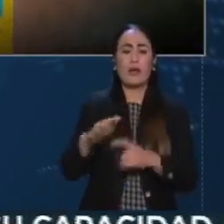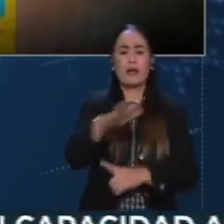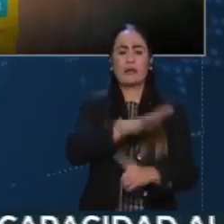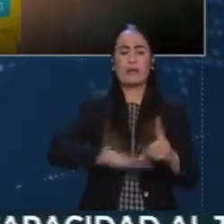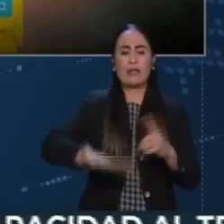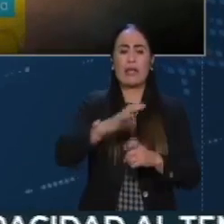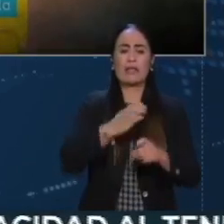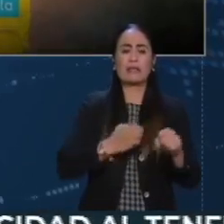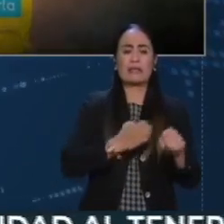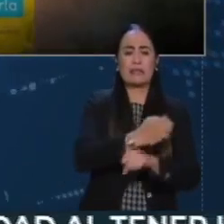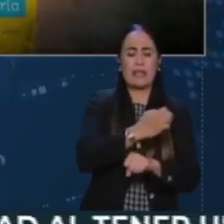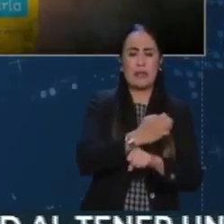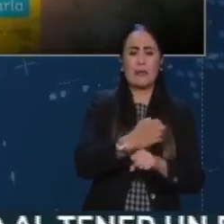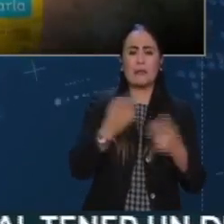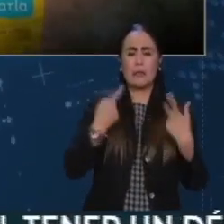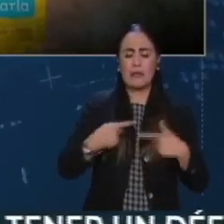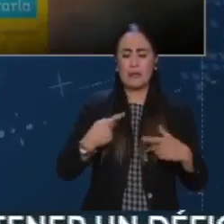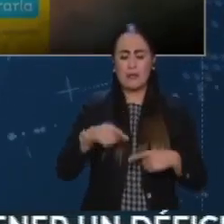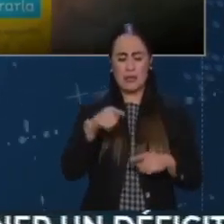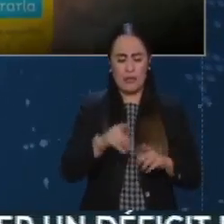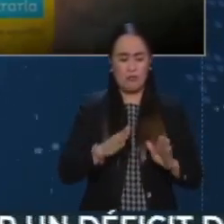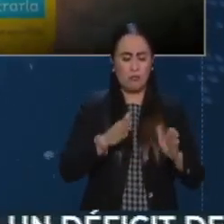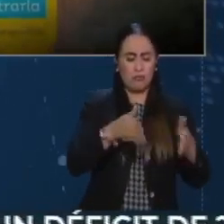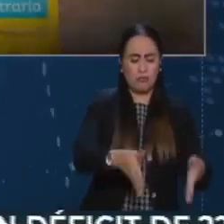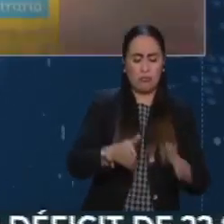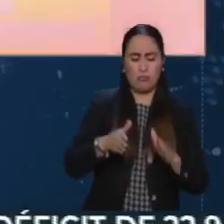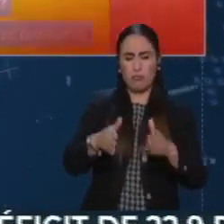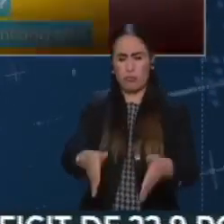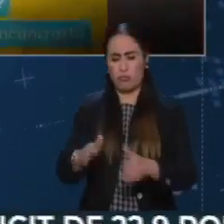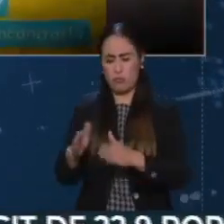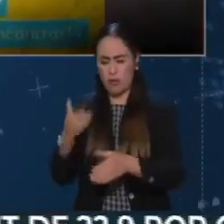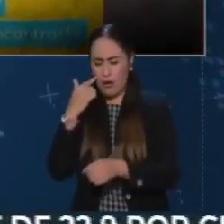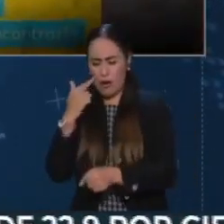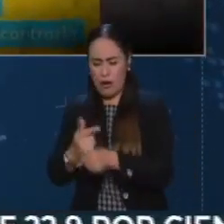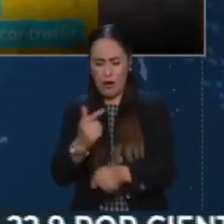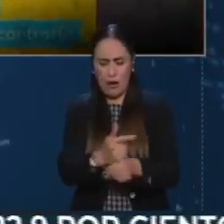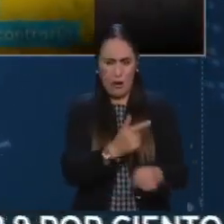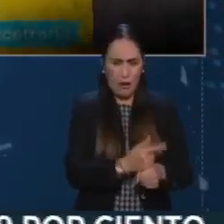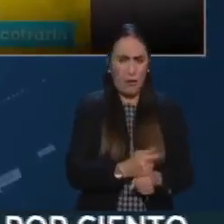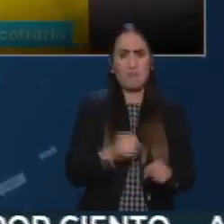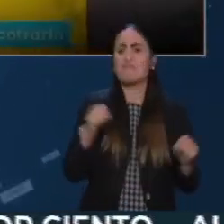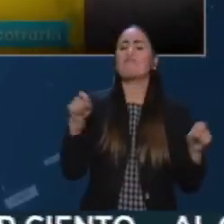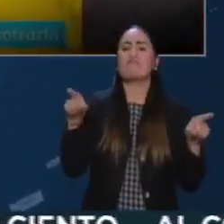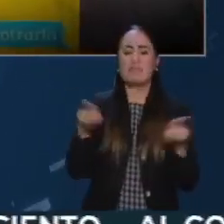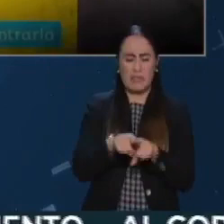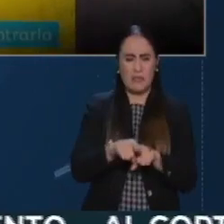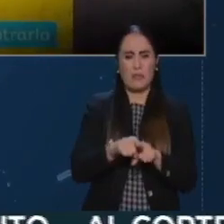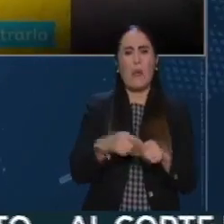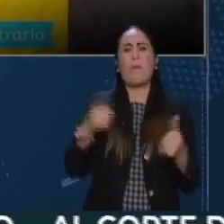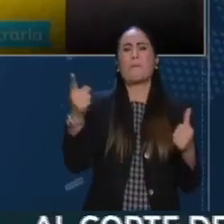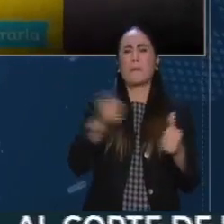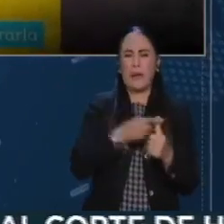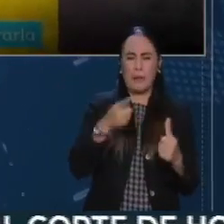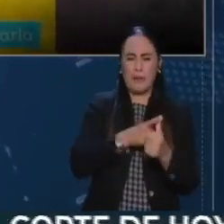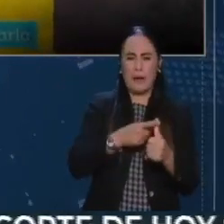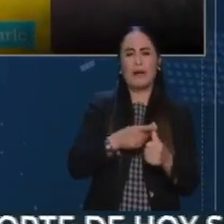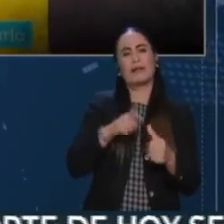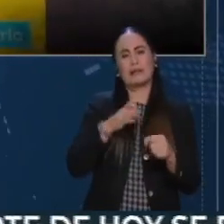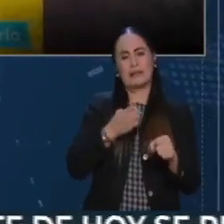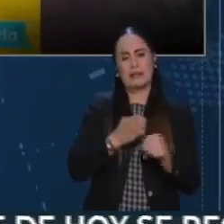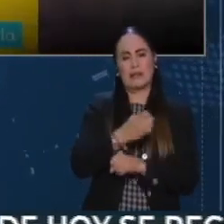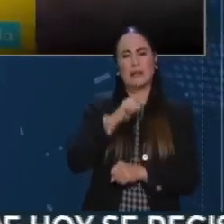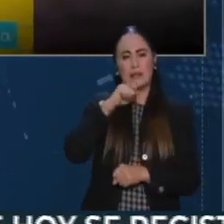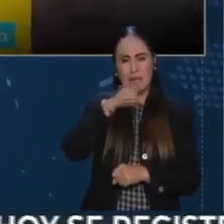mayor número de cuerpos recuperados en fosas clandestinas, nuevamente aparece Jalisco en el primer lugar. Sinaloa,